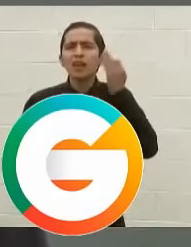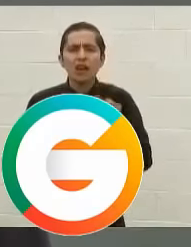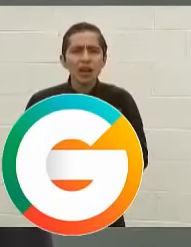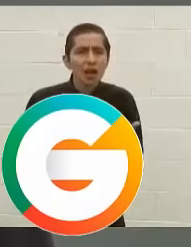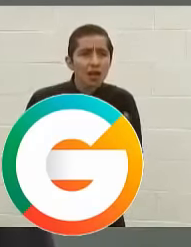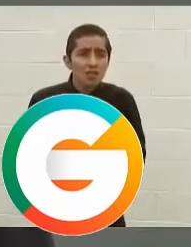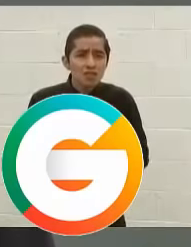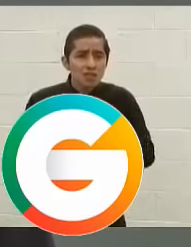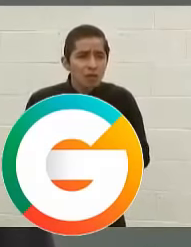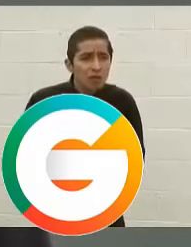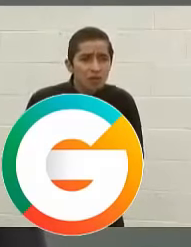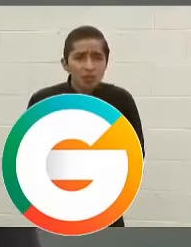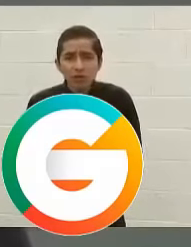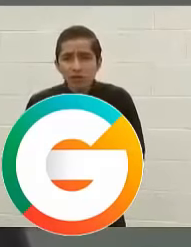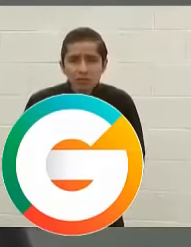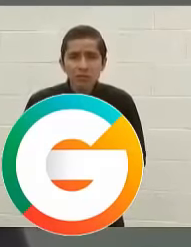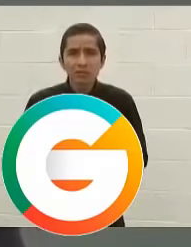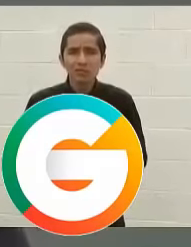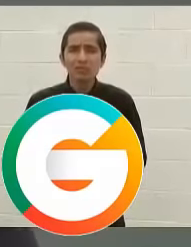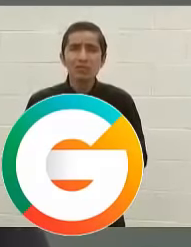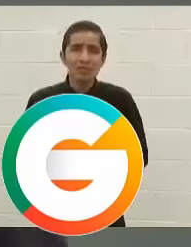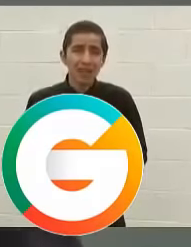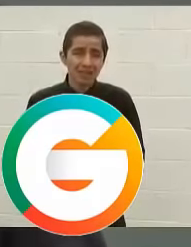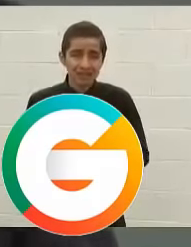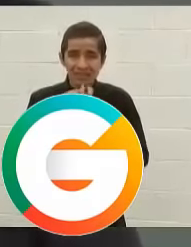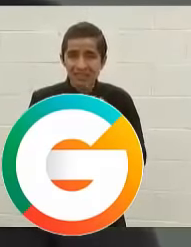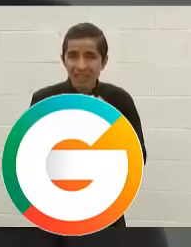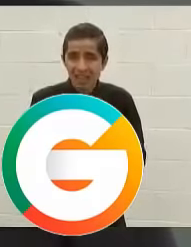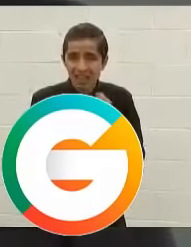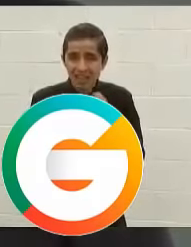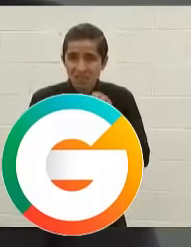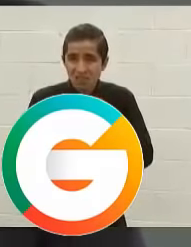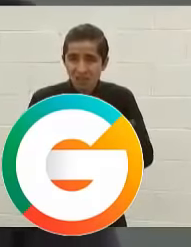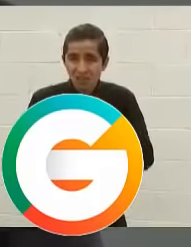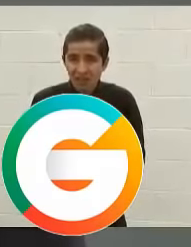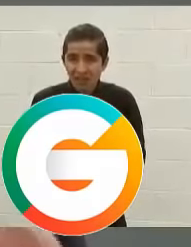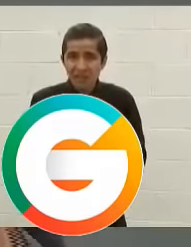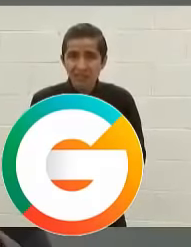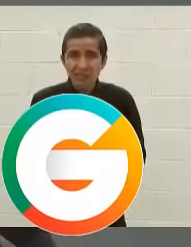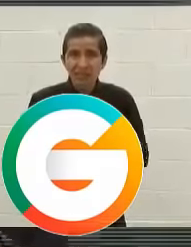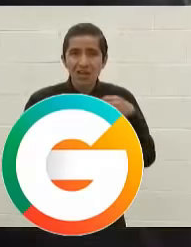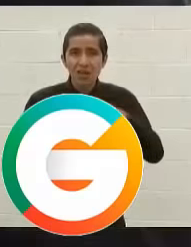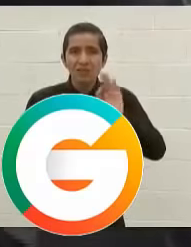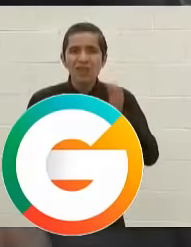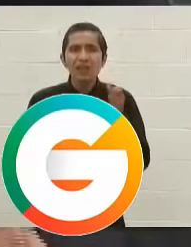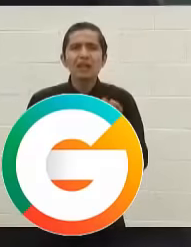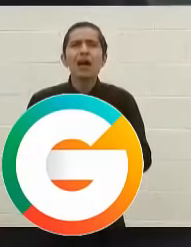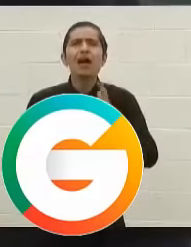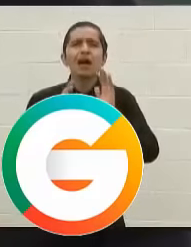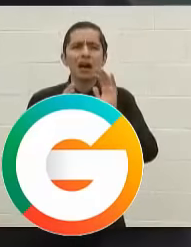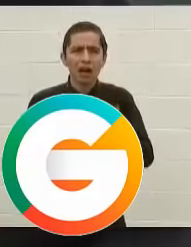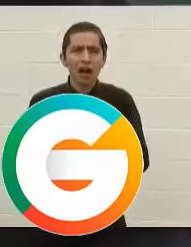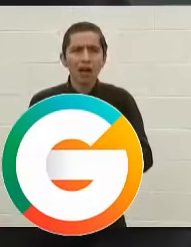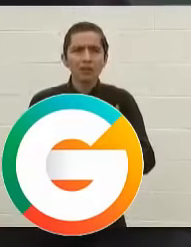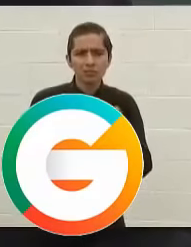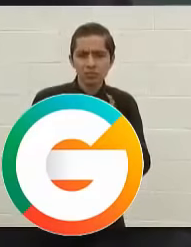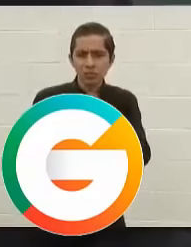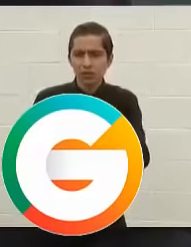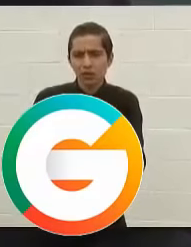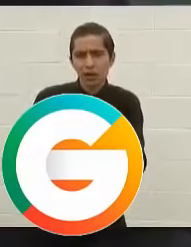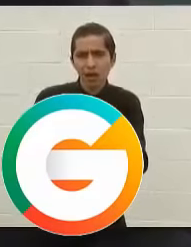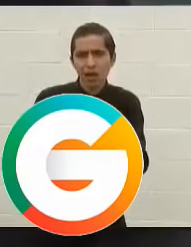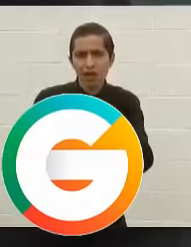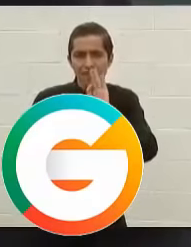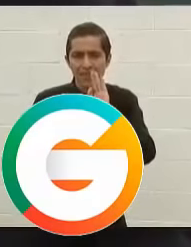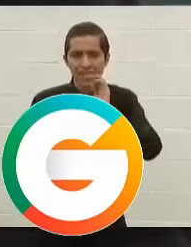algo de información, secretario? Bueno, esa información ya está en manos de la